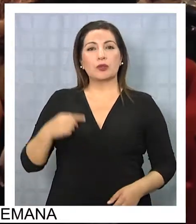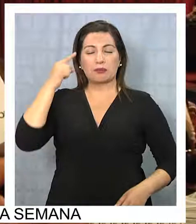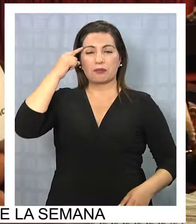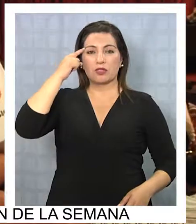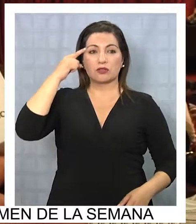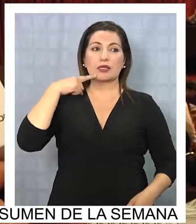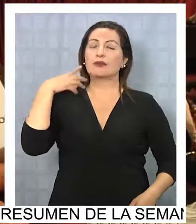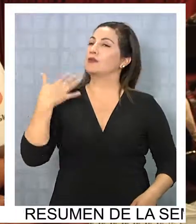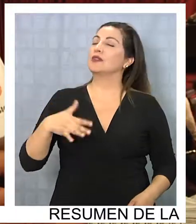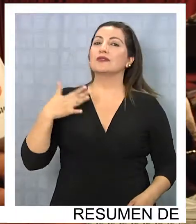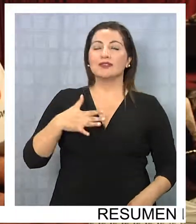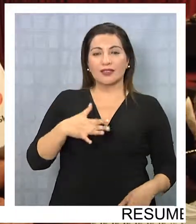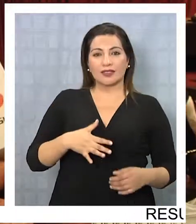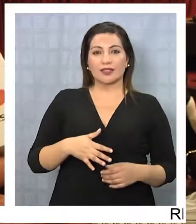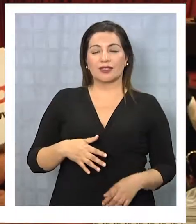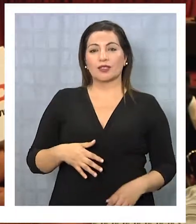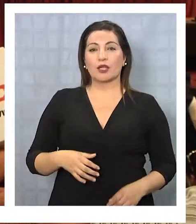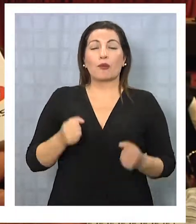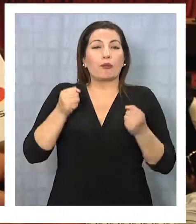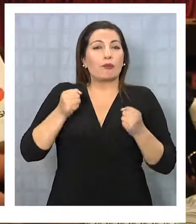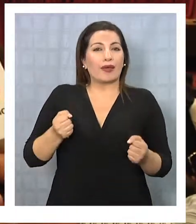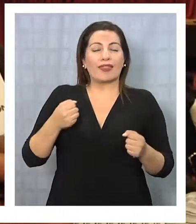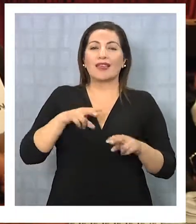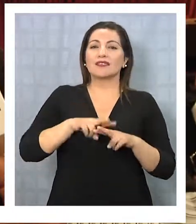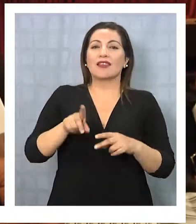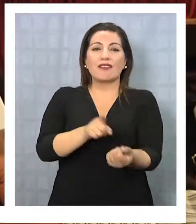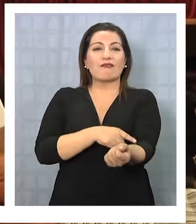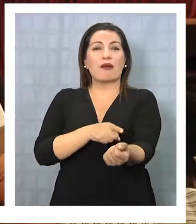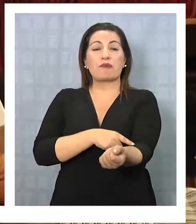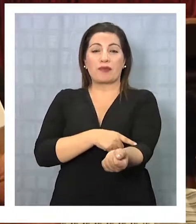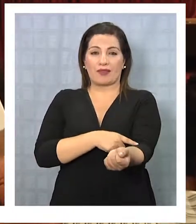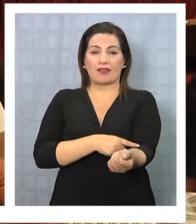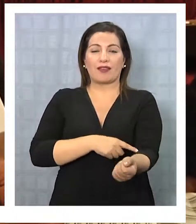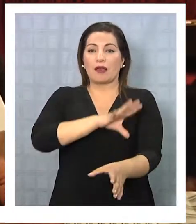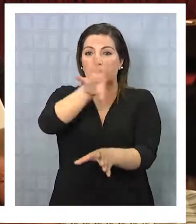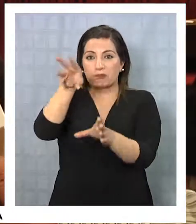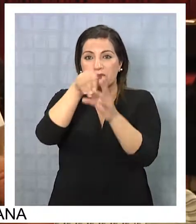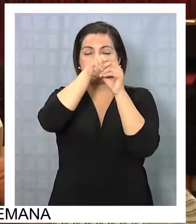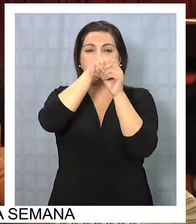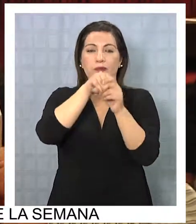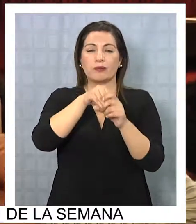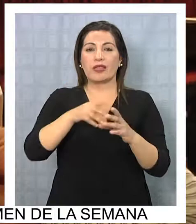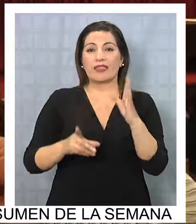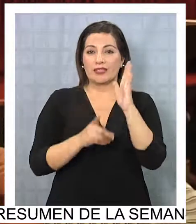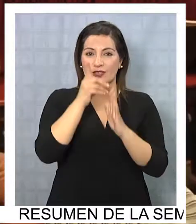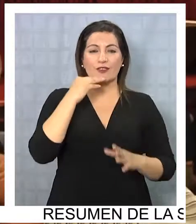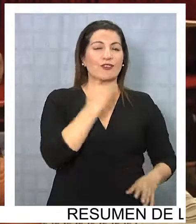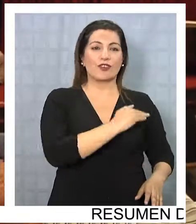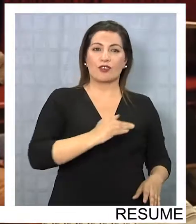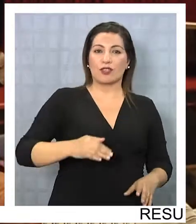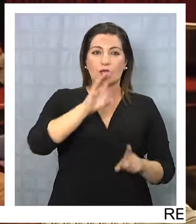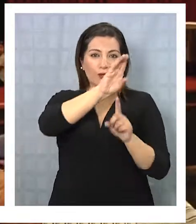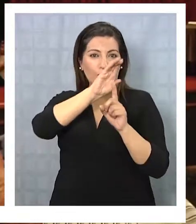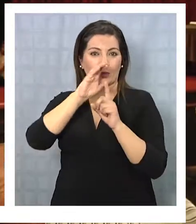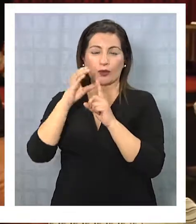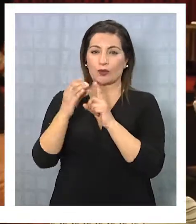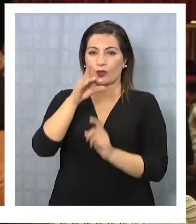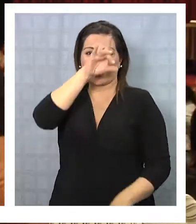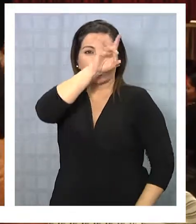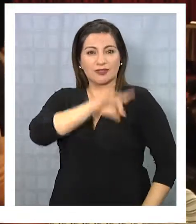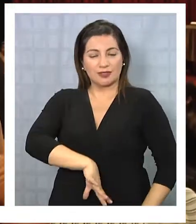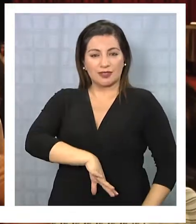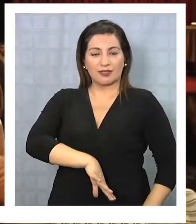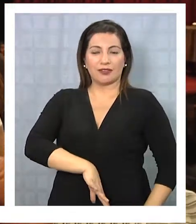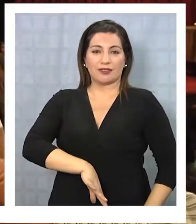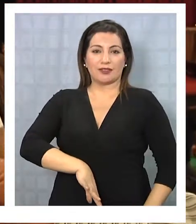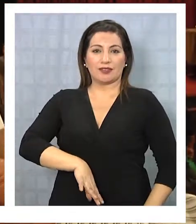súper importante el que puedan incorporar a la familia y también desarrollar en los niños lo que es la cultura de Chile,